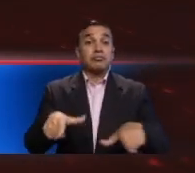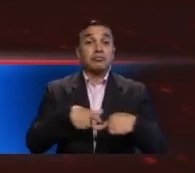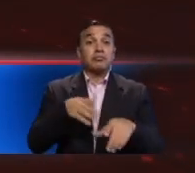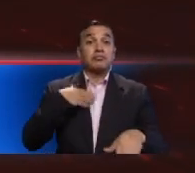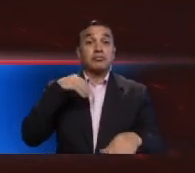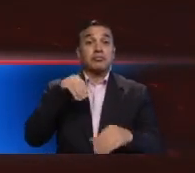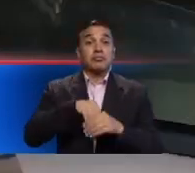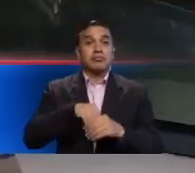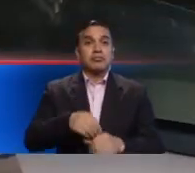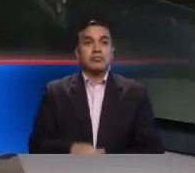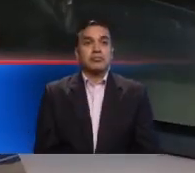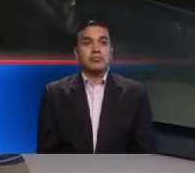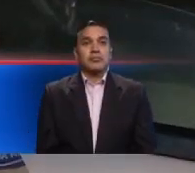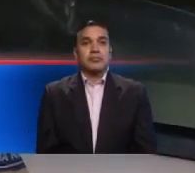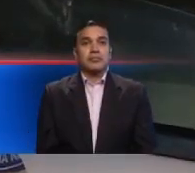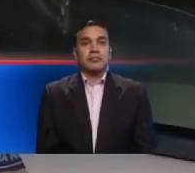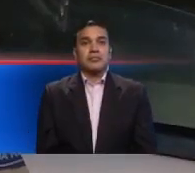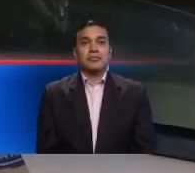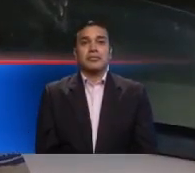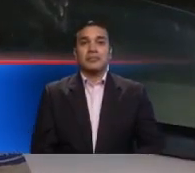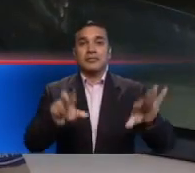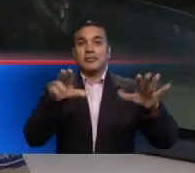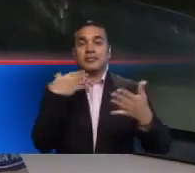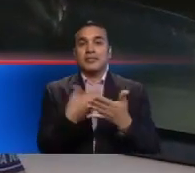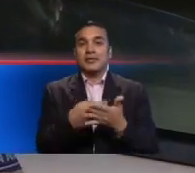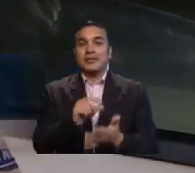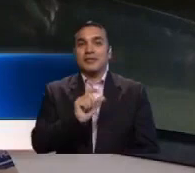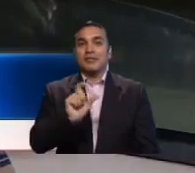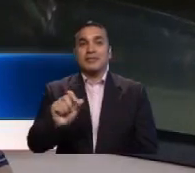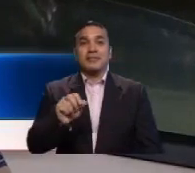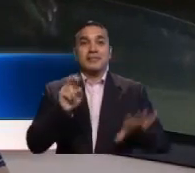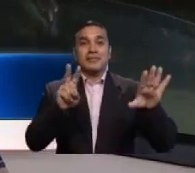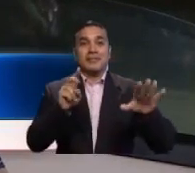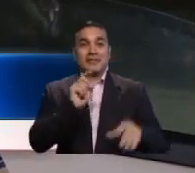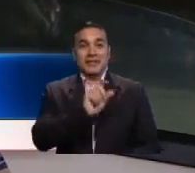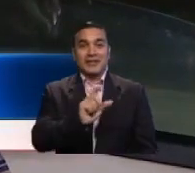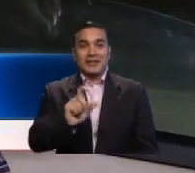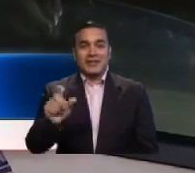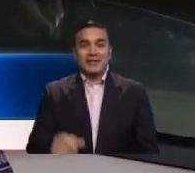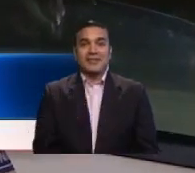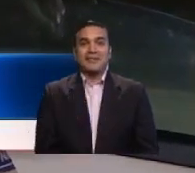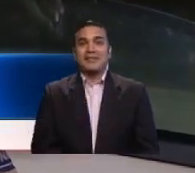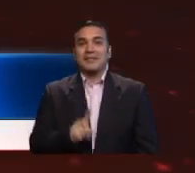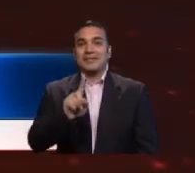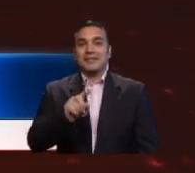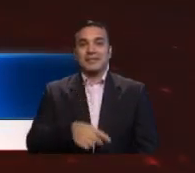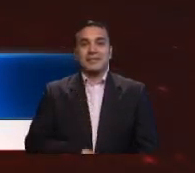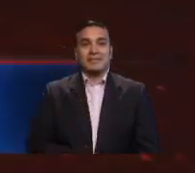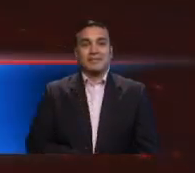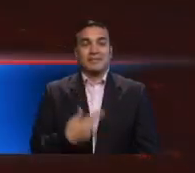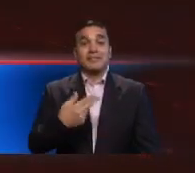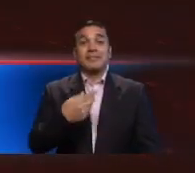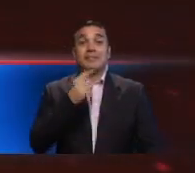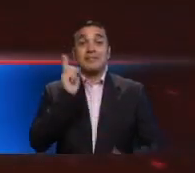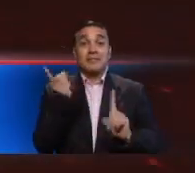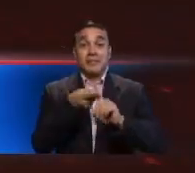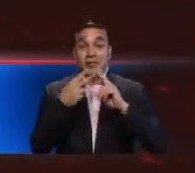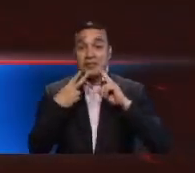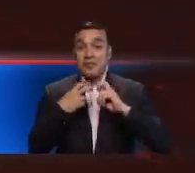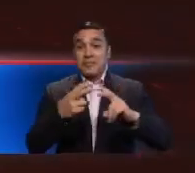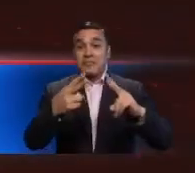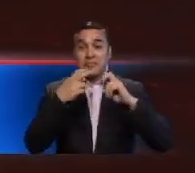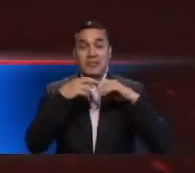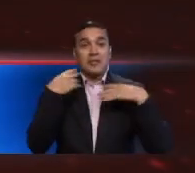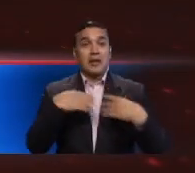encontraron 8 indicios balísticos 7 vainas percutidas y una bala deformada según las primeras investigaciones